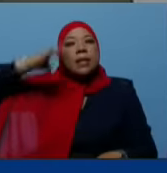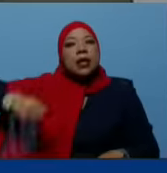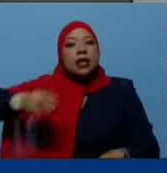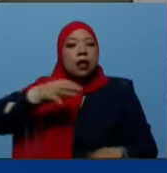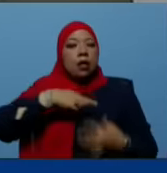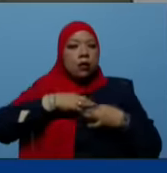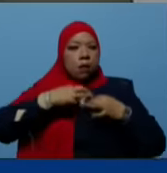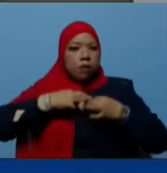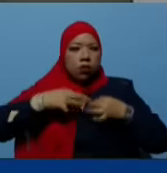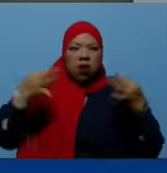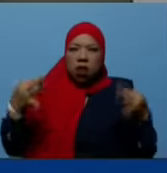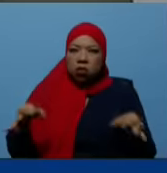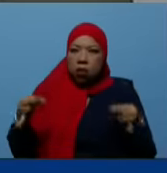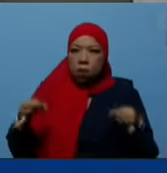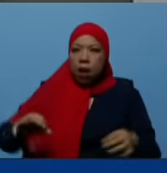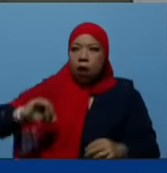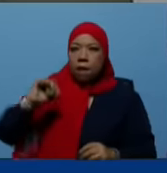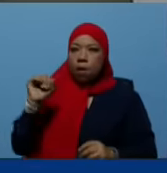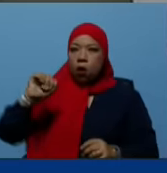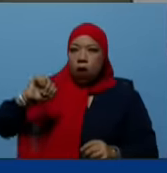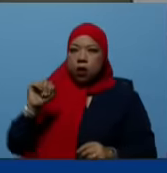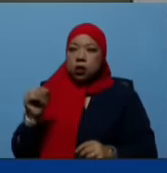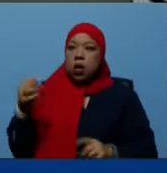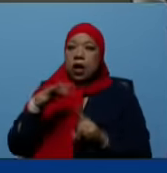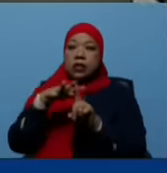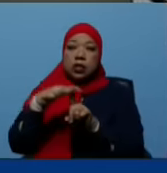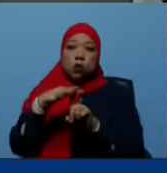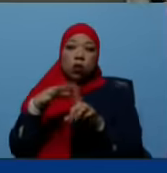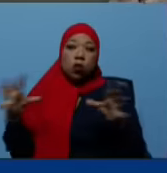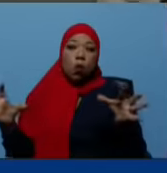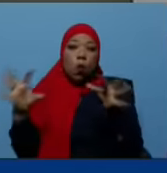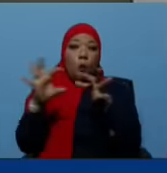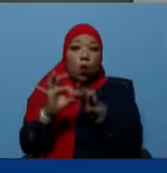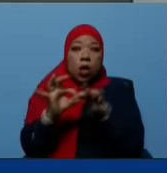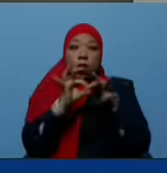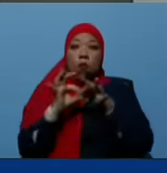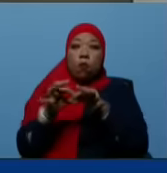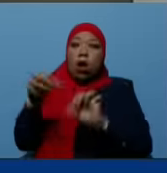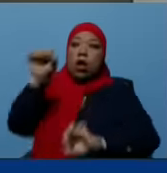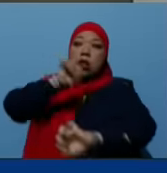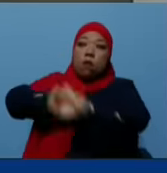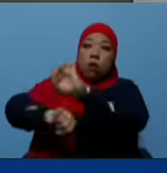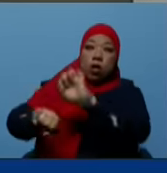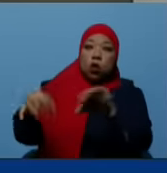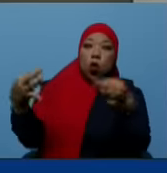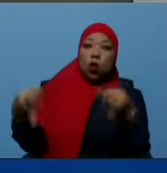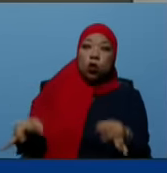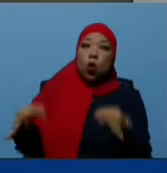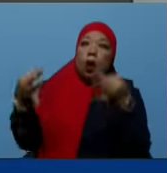para afrontar situaciones, por difíciles que sean, y superarlas.